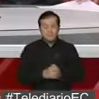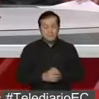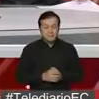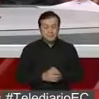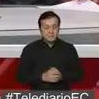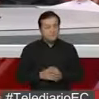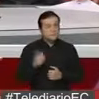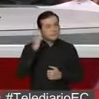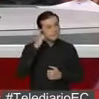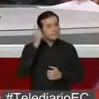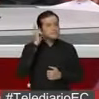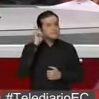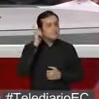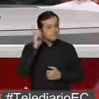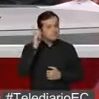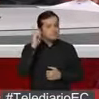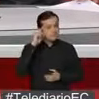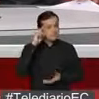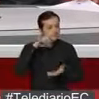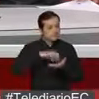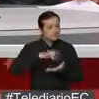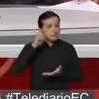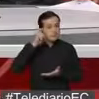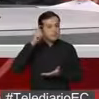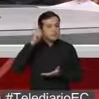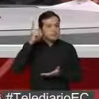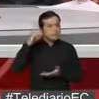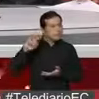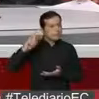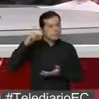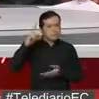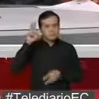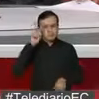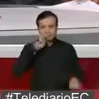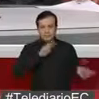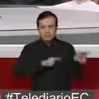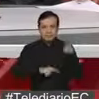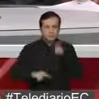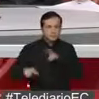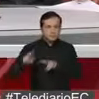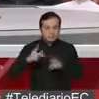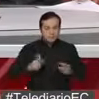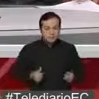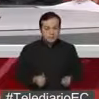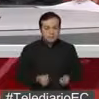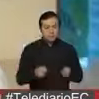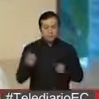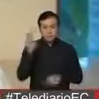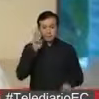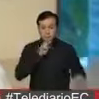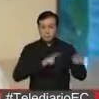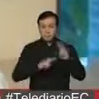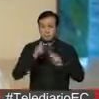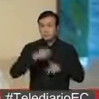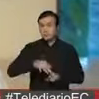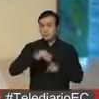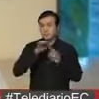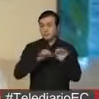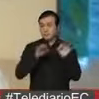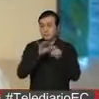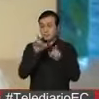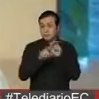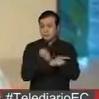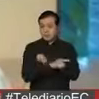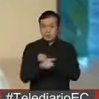Yo creo que el Estado tiene que empezar y ponerse prioridades, priorizar el gasto y saber que la prioridad es el ciudadano.